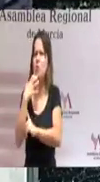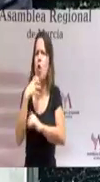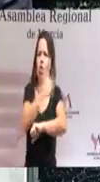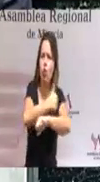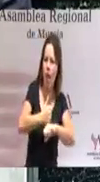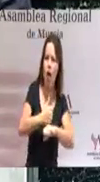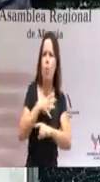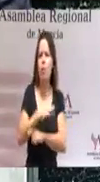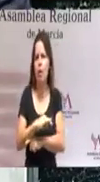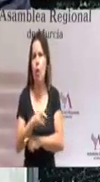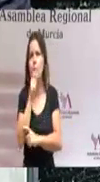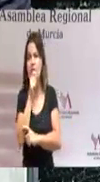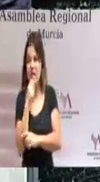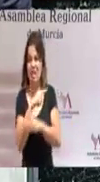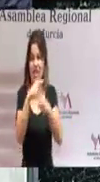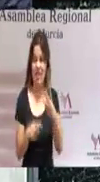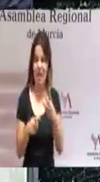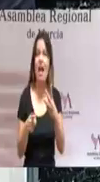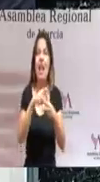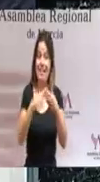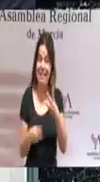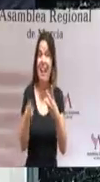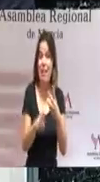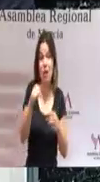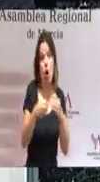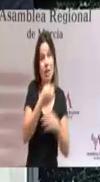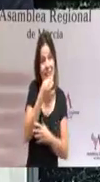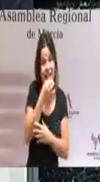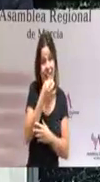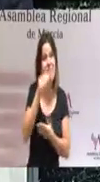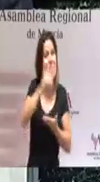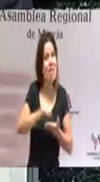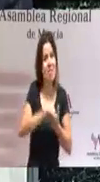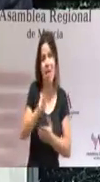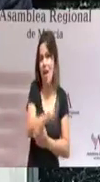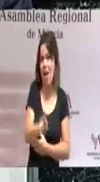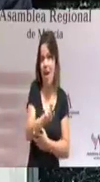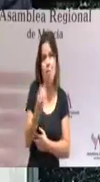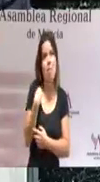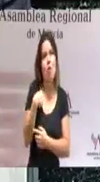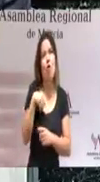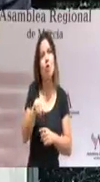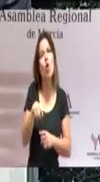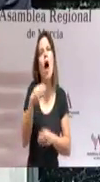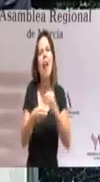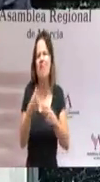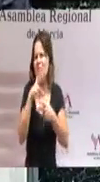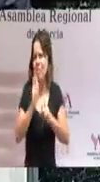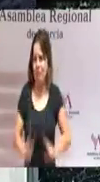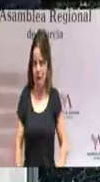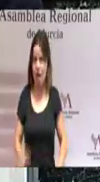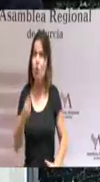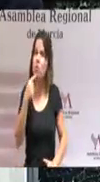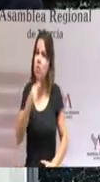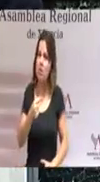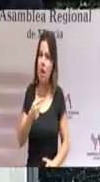Ciudadanos, Podemos o el Partido Socialista le han repetido esta tarde una y otra vez lo mal que lo han hecho ustedes y se